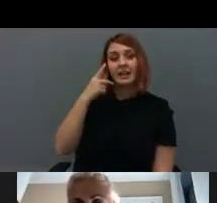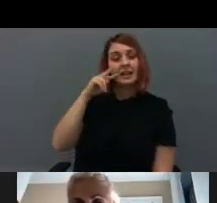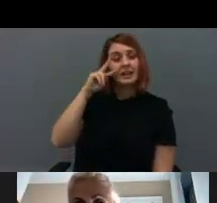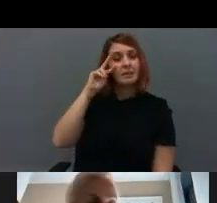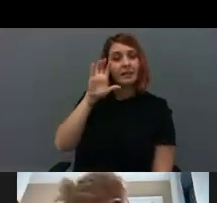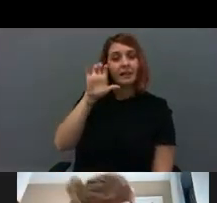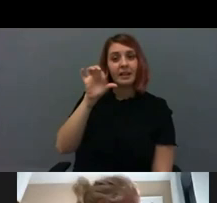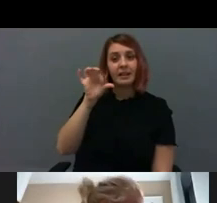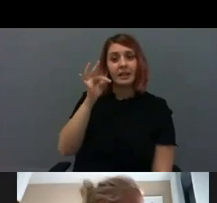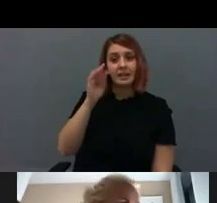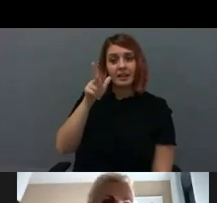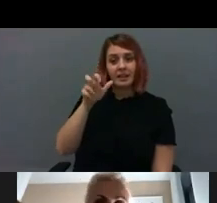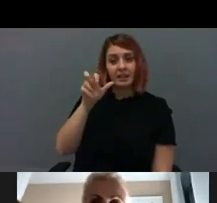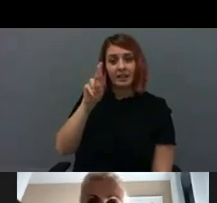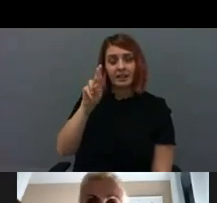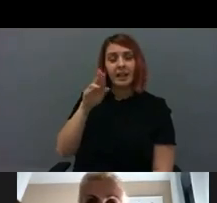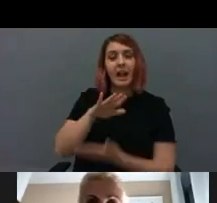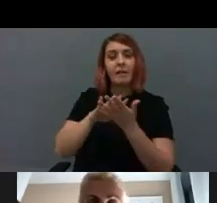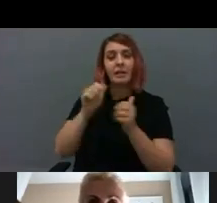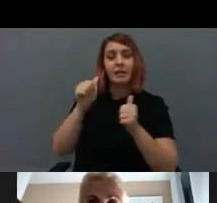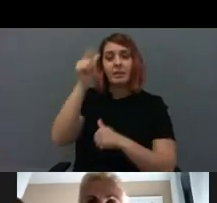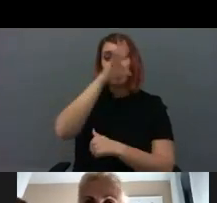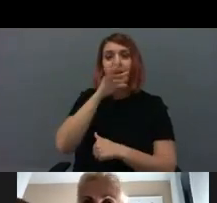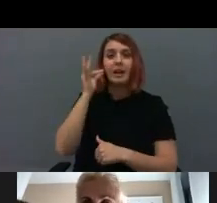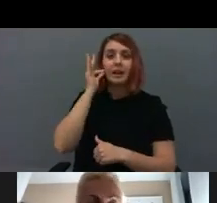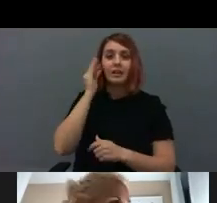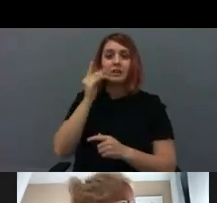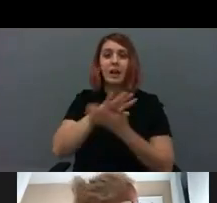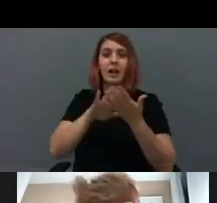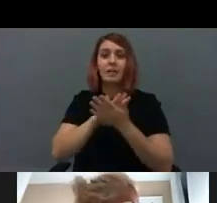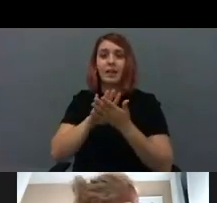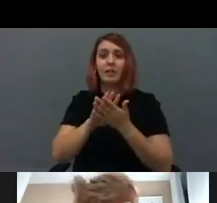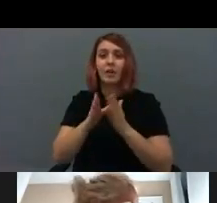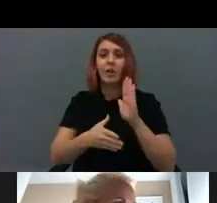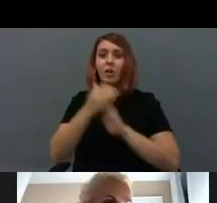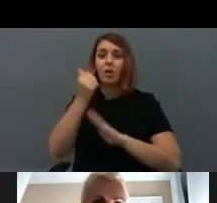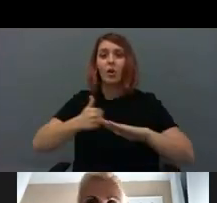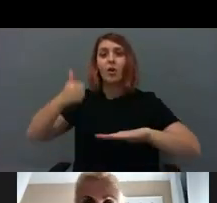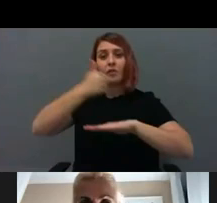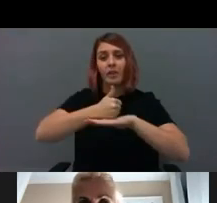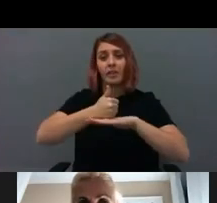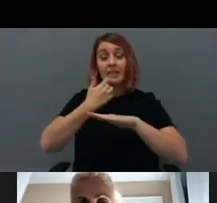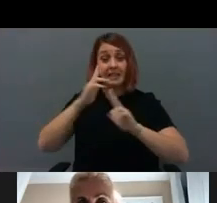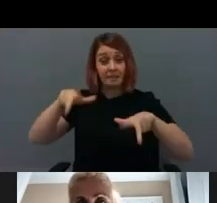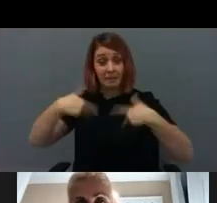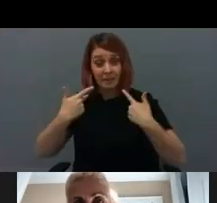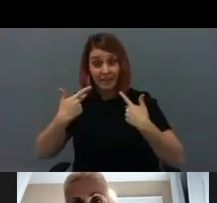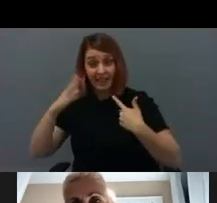Esther en género, y esto tiene que ver más con la organización de por parte de Confederación Aspace, si me lo permites,